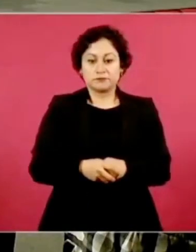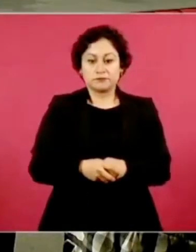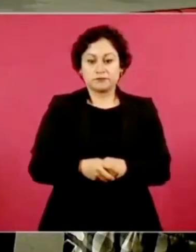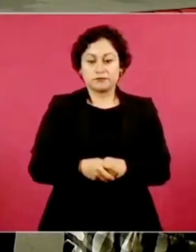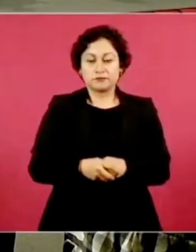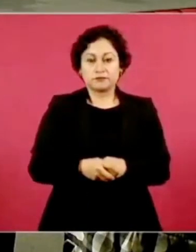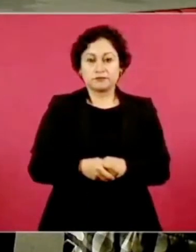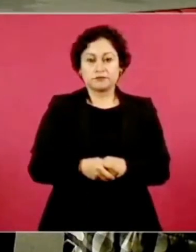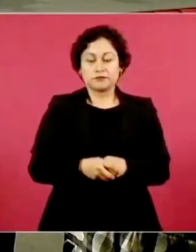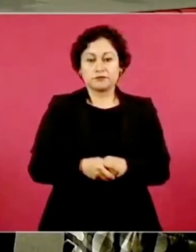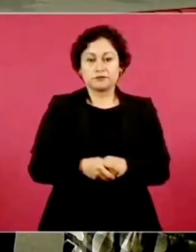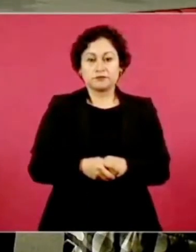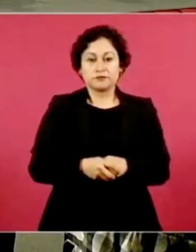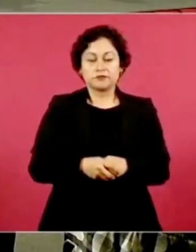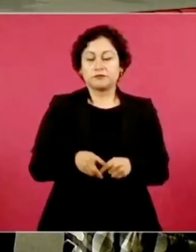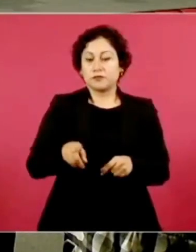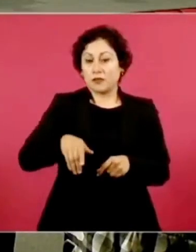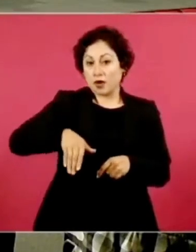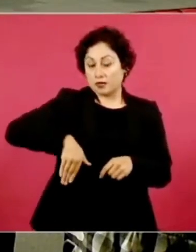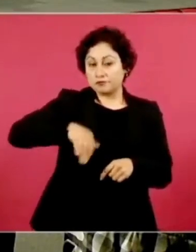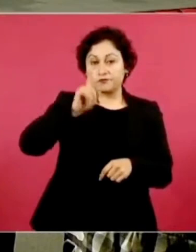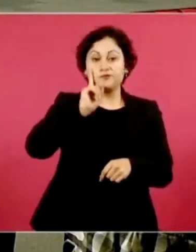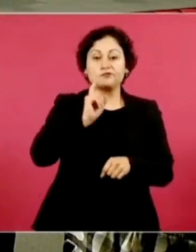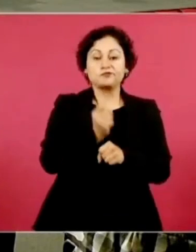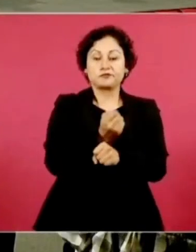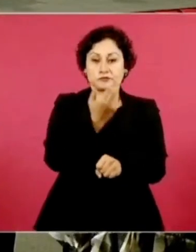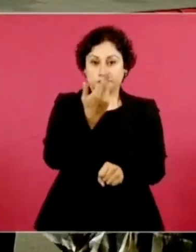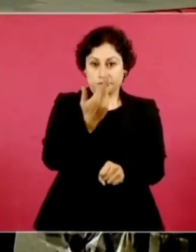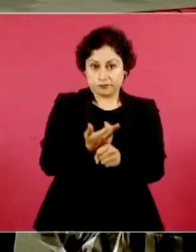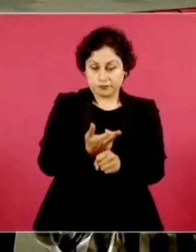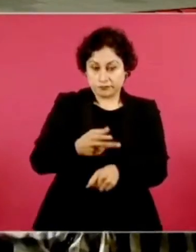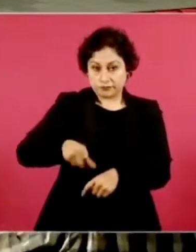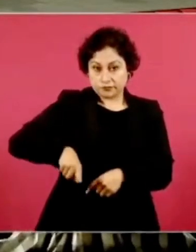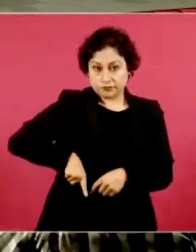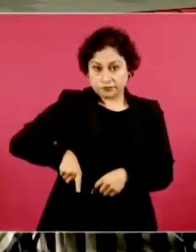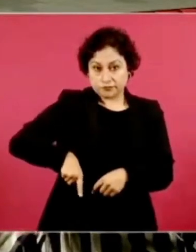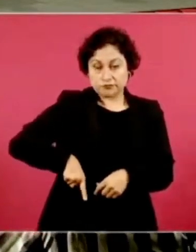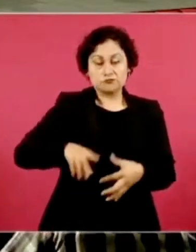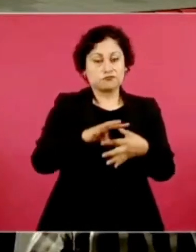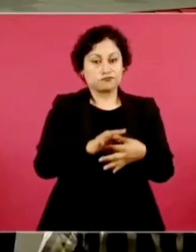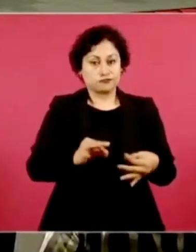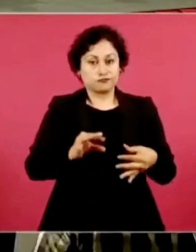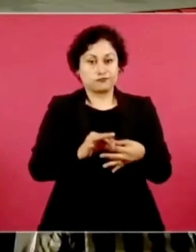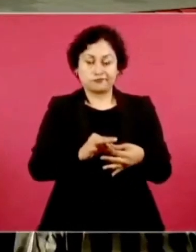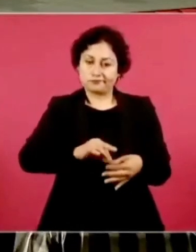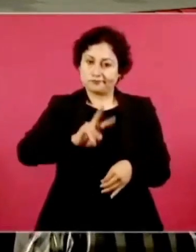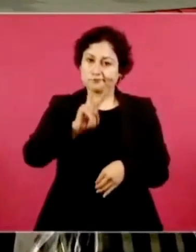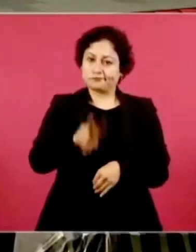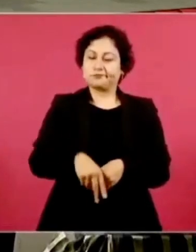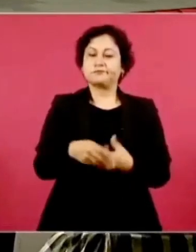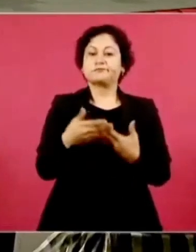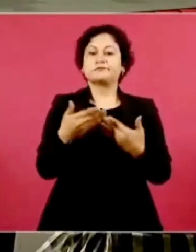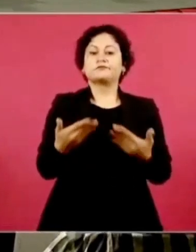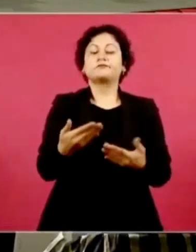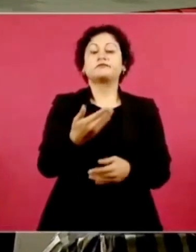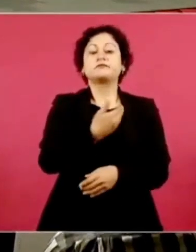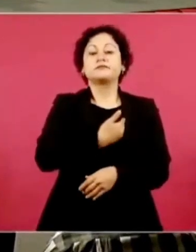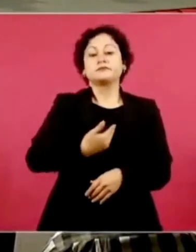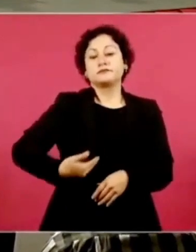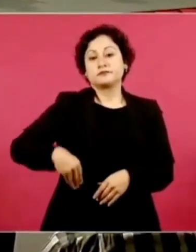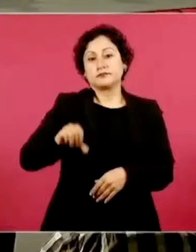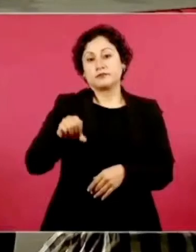Así como lo ha anunciado la secretaria de Gobernación, el presidente Andrés Manuel López